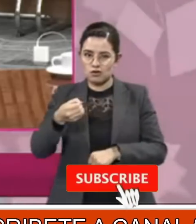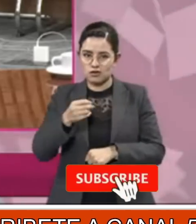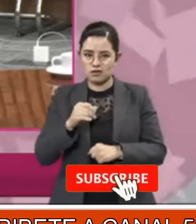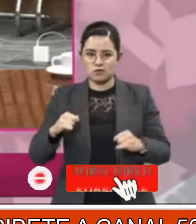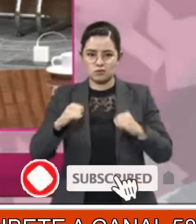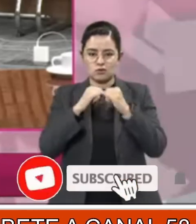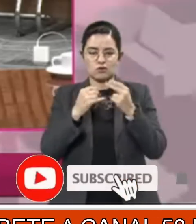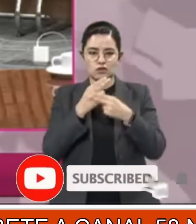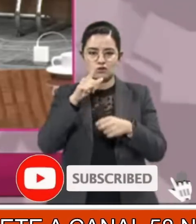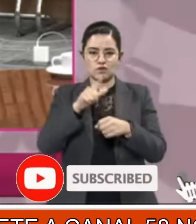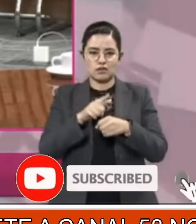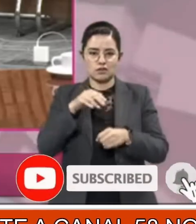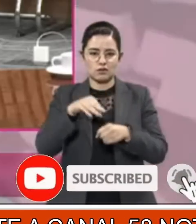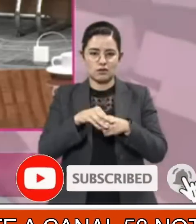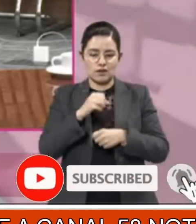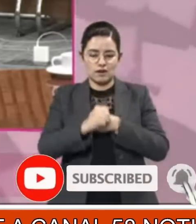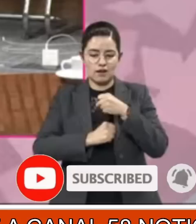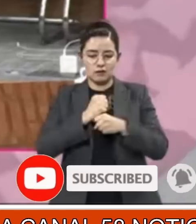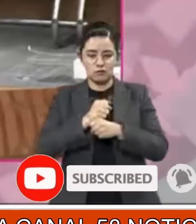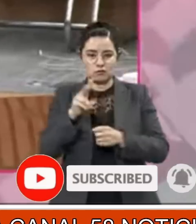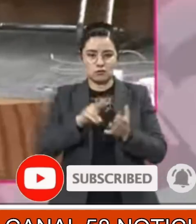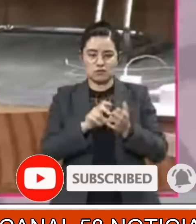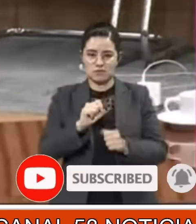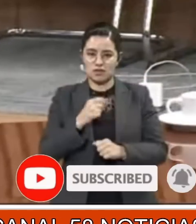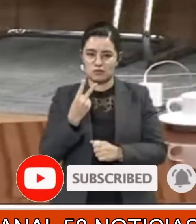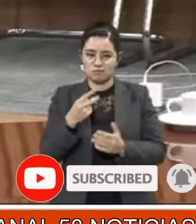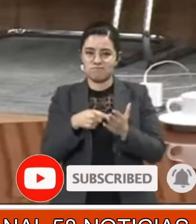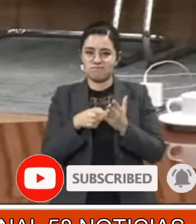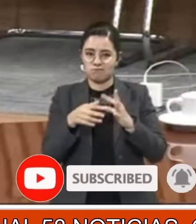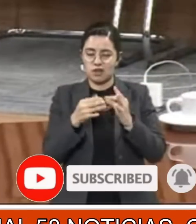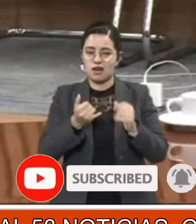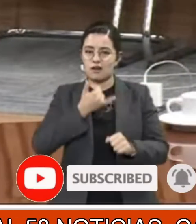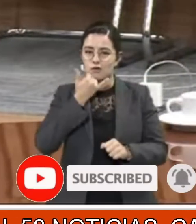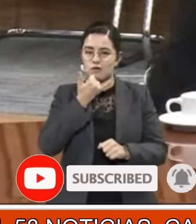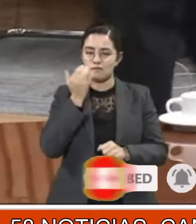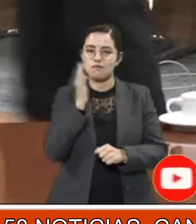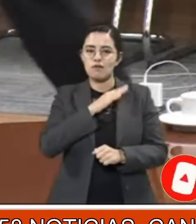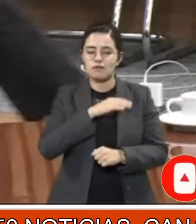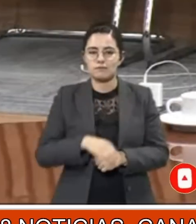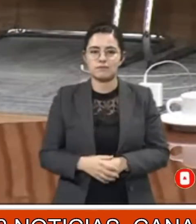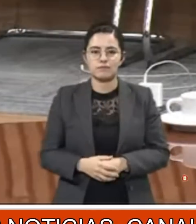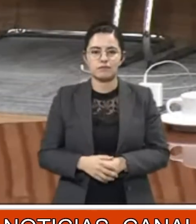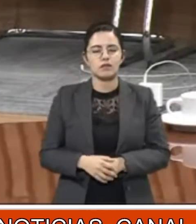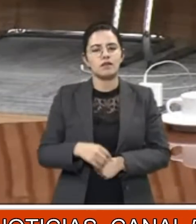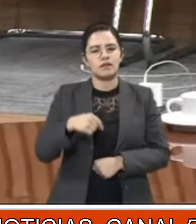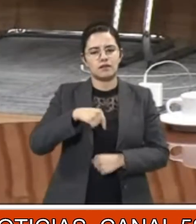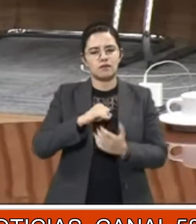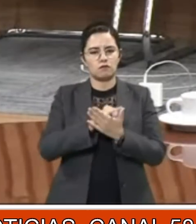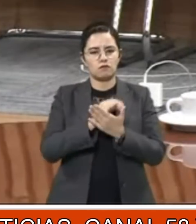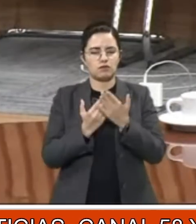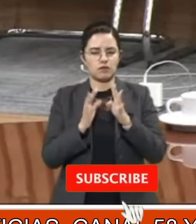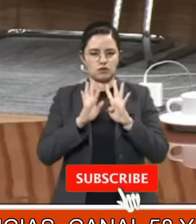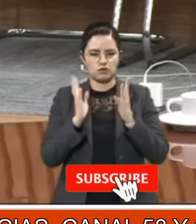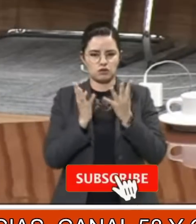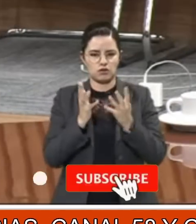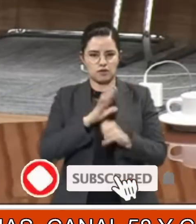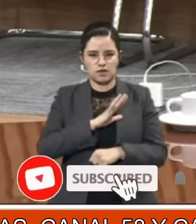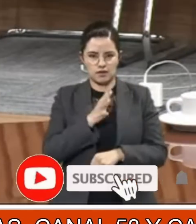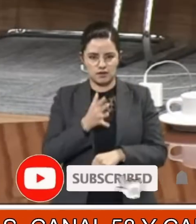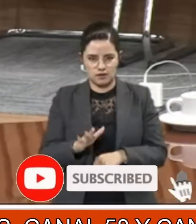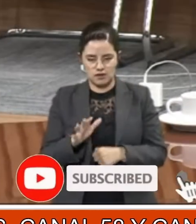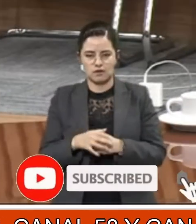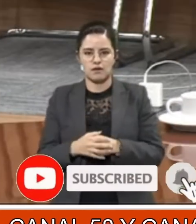tener bien claro ante el ojo público, ante esta sesión pública, cuáles son los alcances de ese informe, las cuestiones